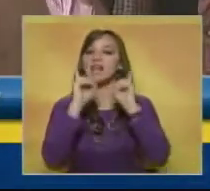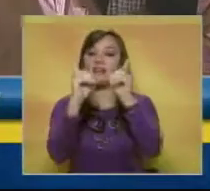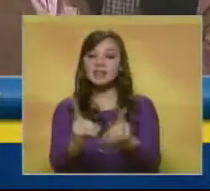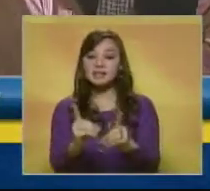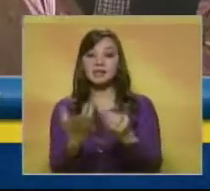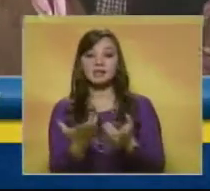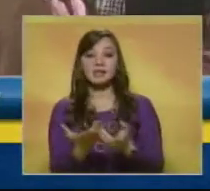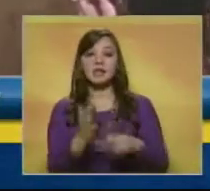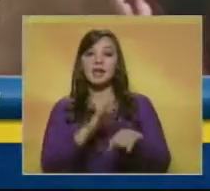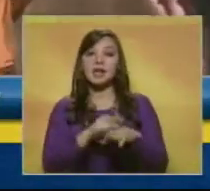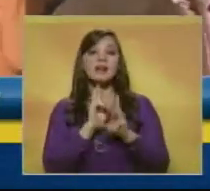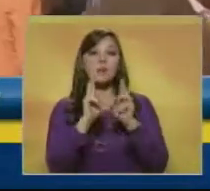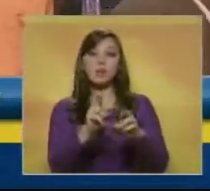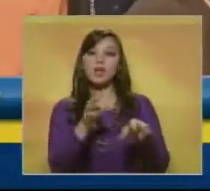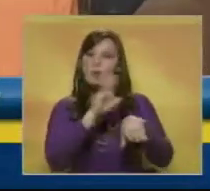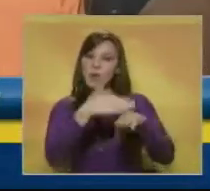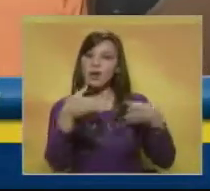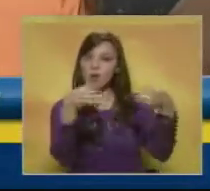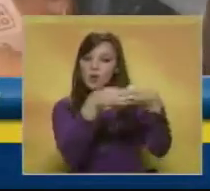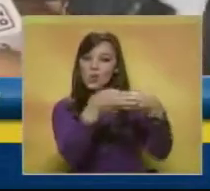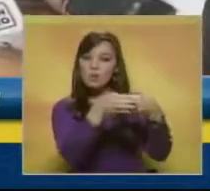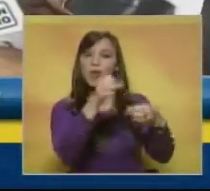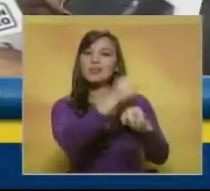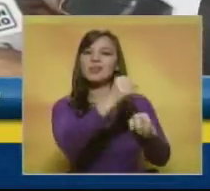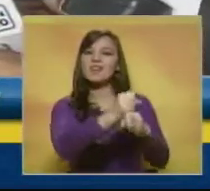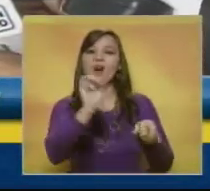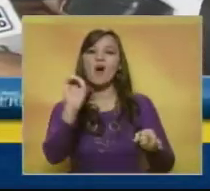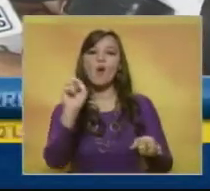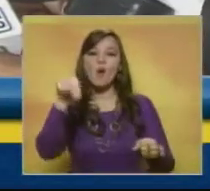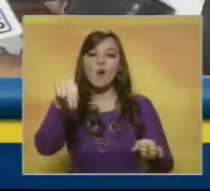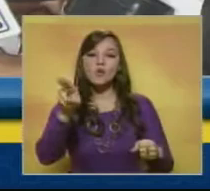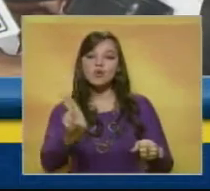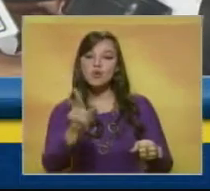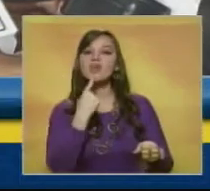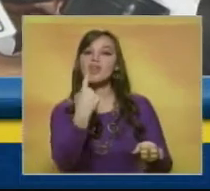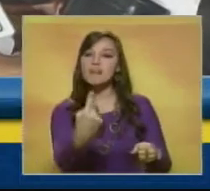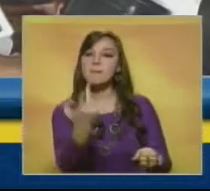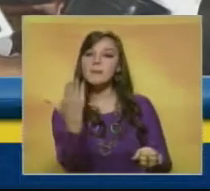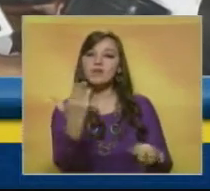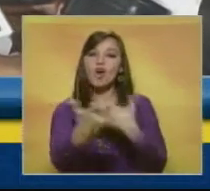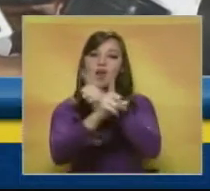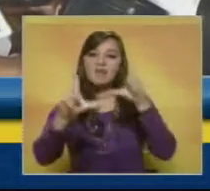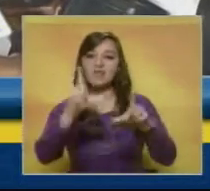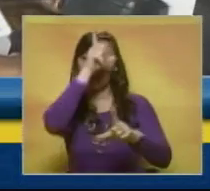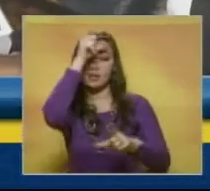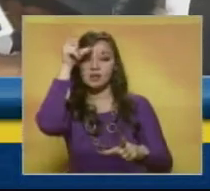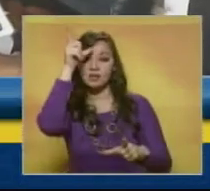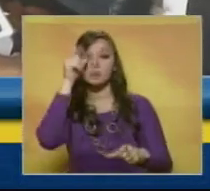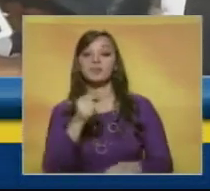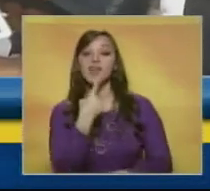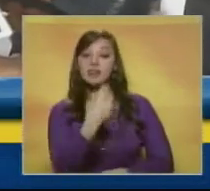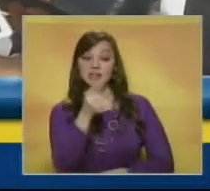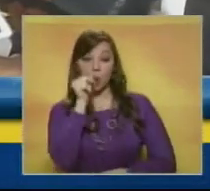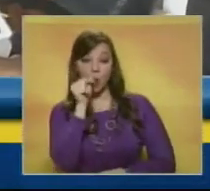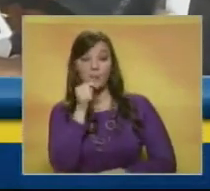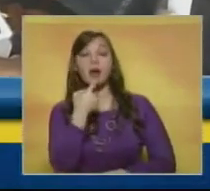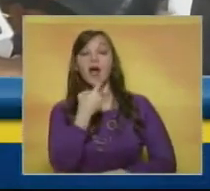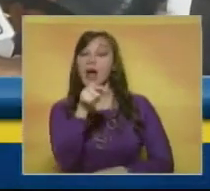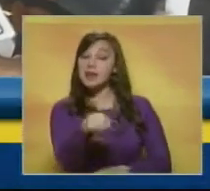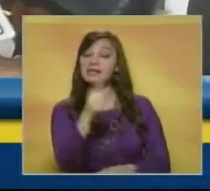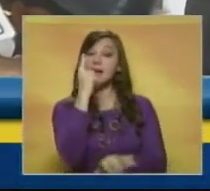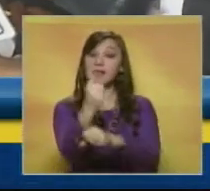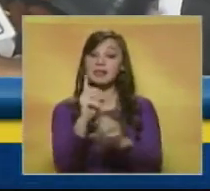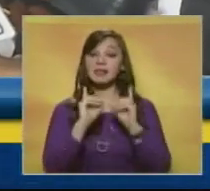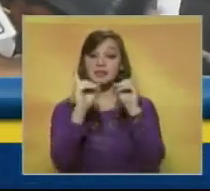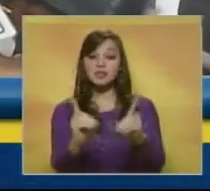decisión en respuesta al grupo de trabajo de la ONU. Una decisión que tiene que ser completamente justa, coherente con la Constitución, coherente con